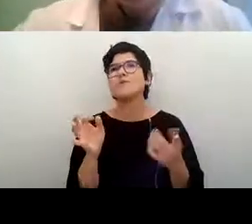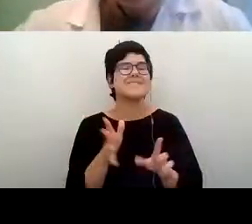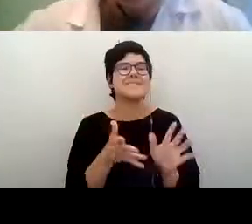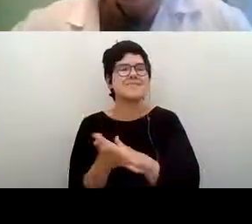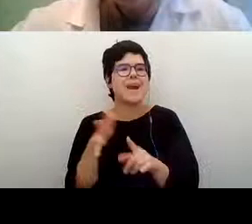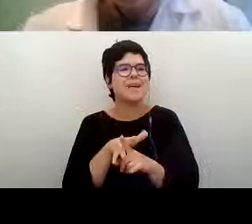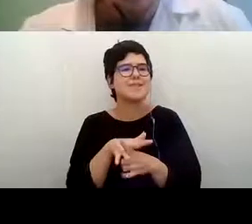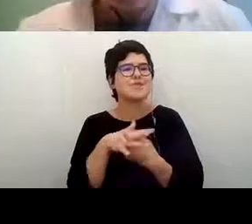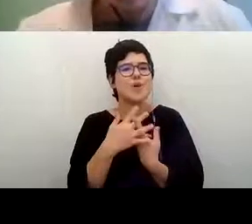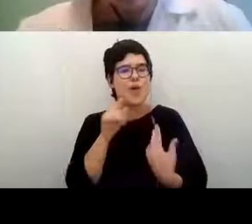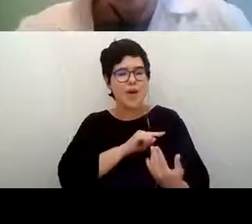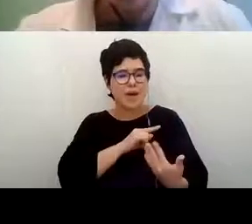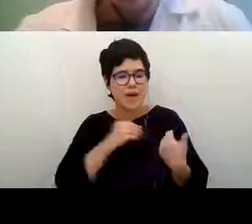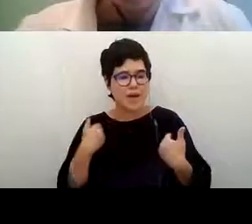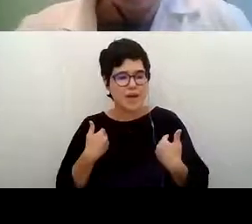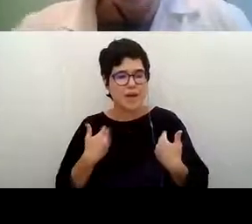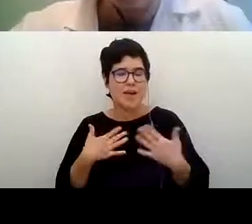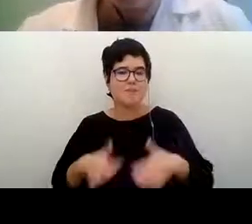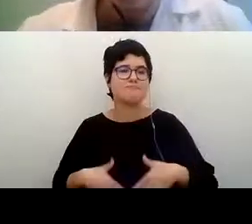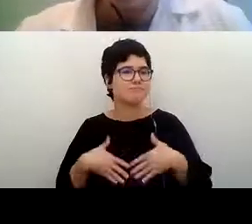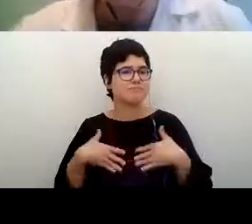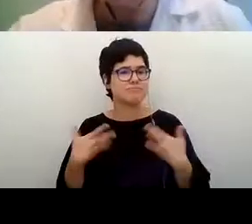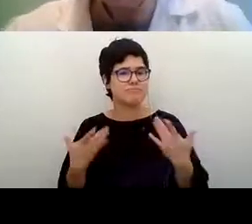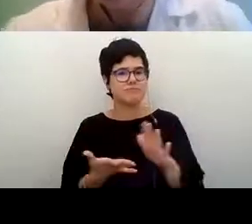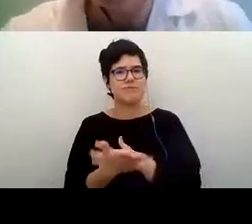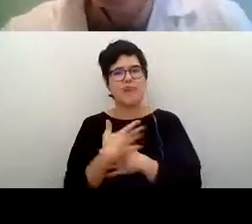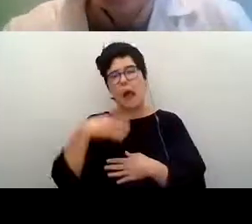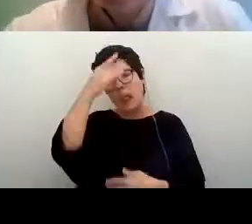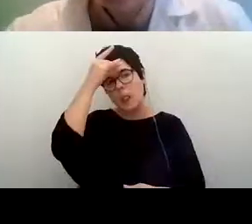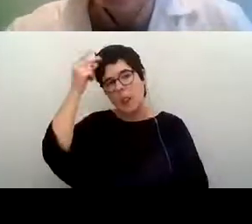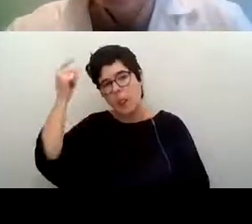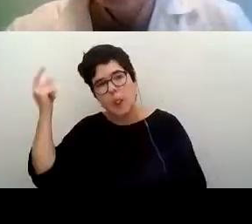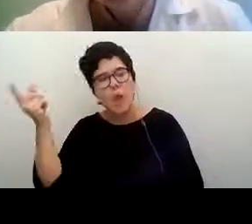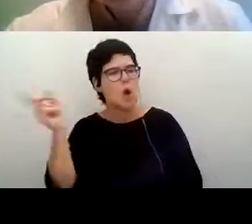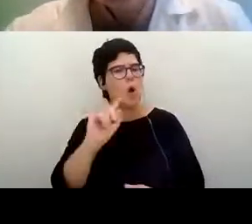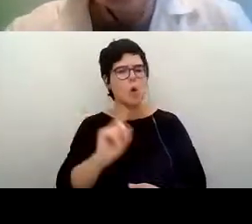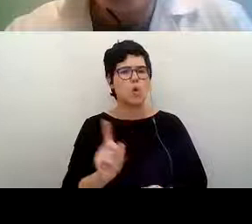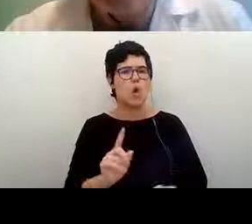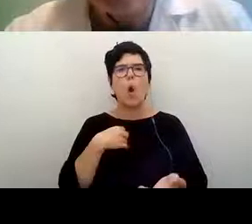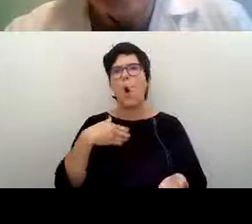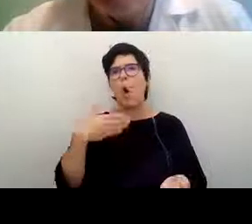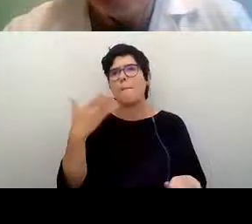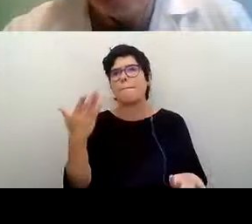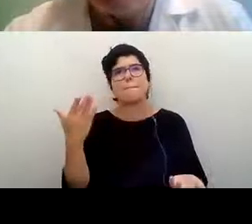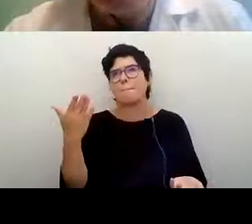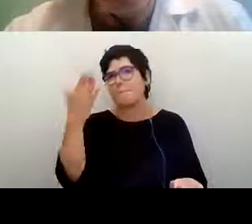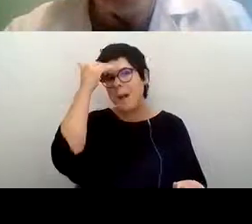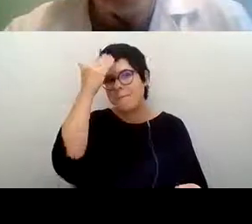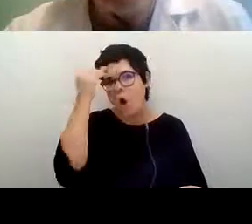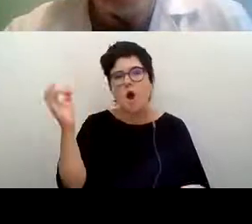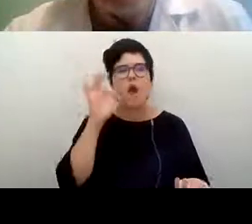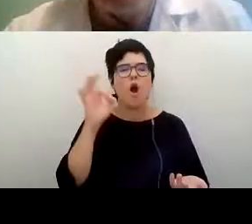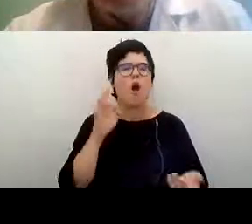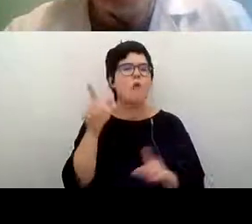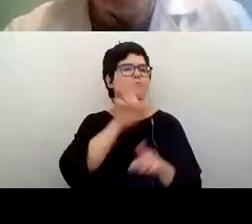asociado necesariamente a una demencia, a un deterioro cognitivo, a una pérdida de memoria ni nada por el estilo. Siempre decimos, los sanitarios y las